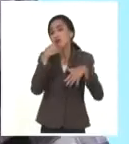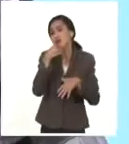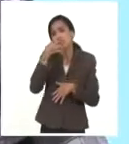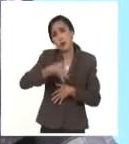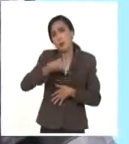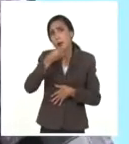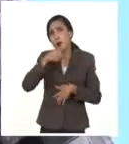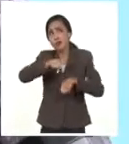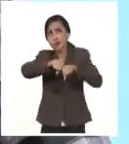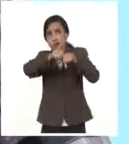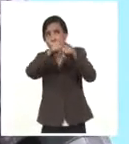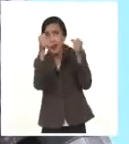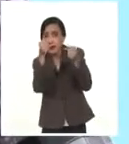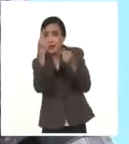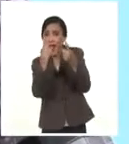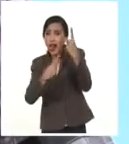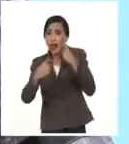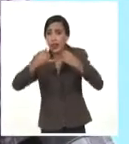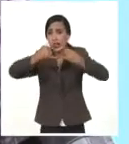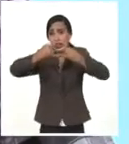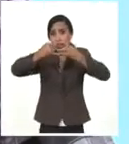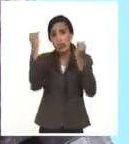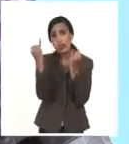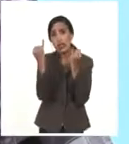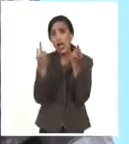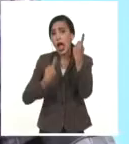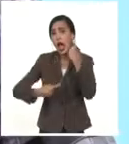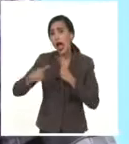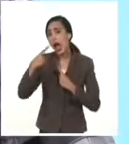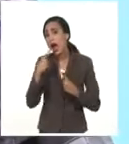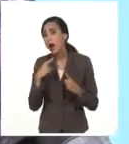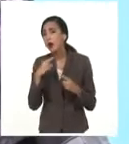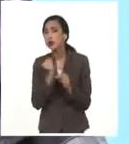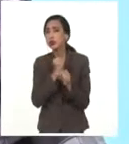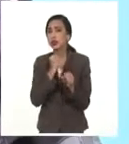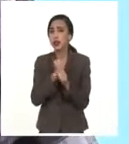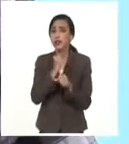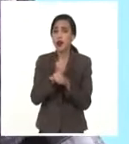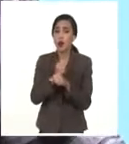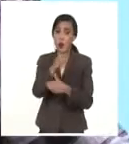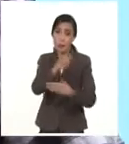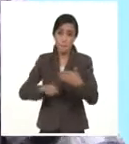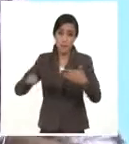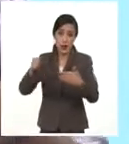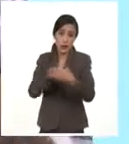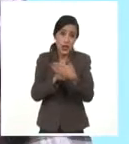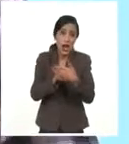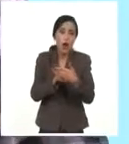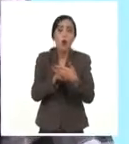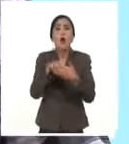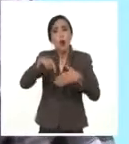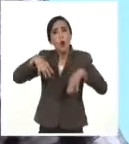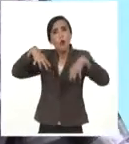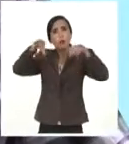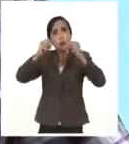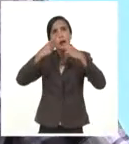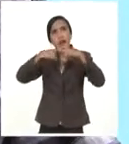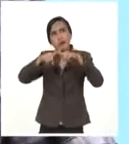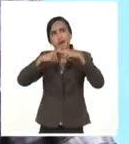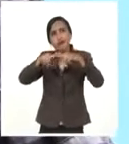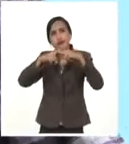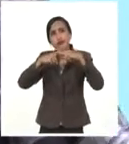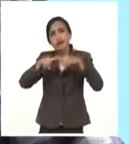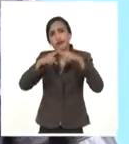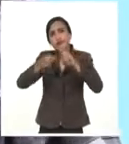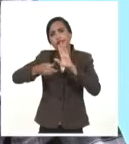avería que puede ocurrir en la red de distribución o algún trabajo planificado que se haga para el mantenimiento